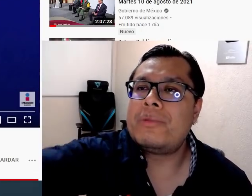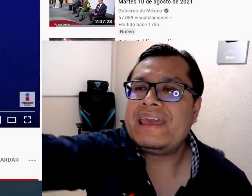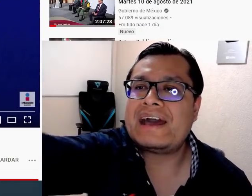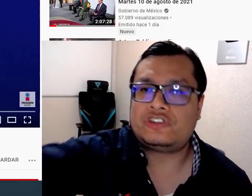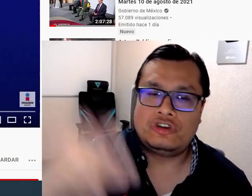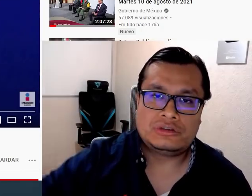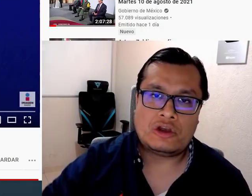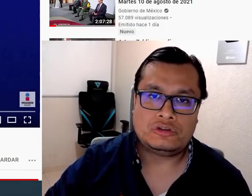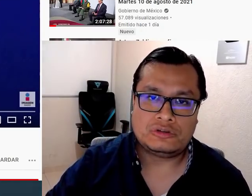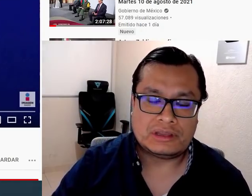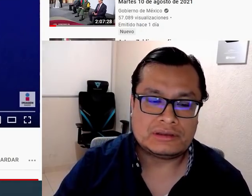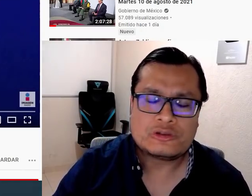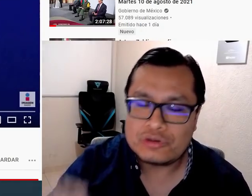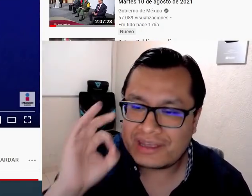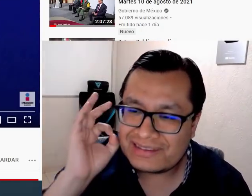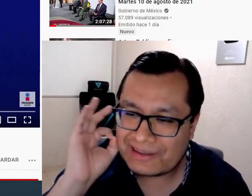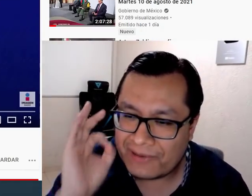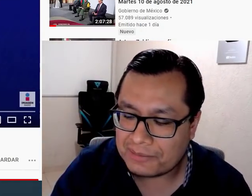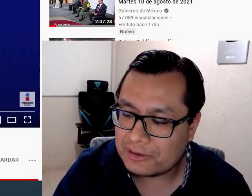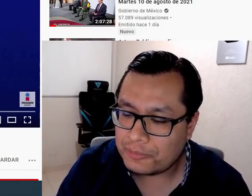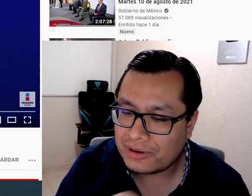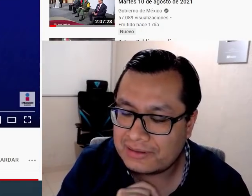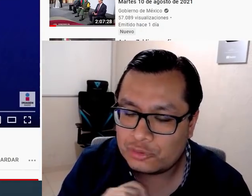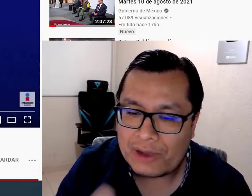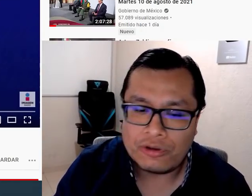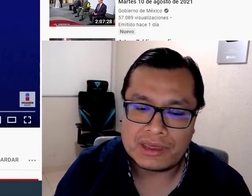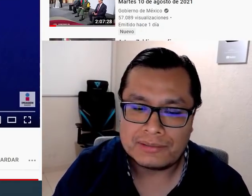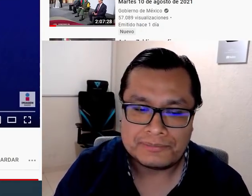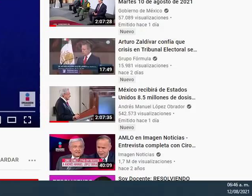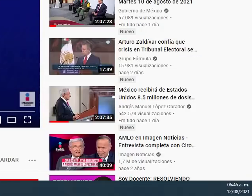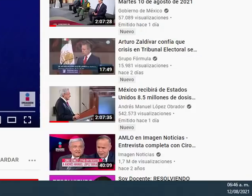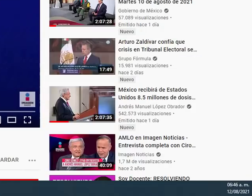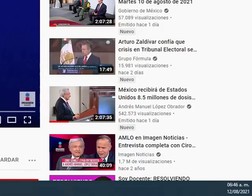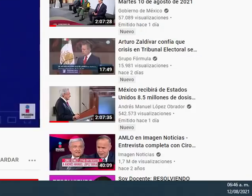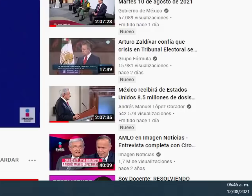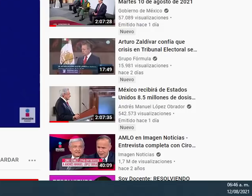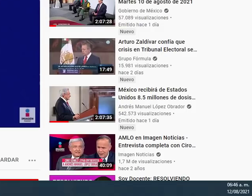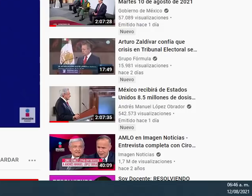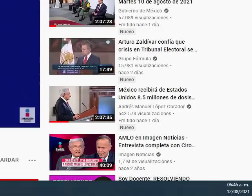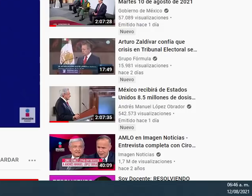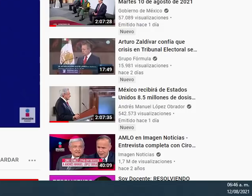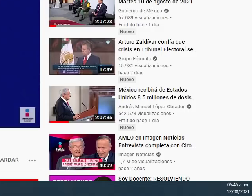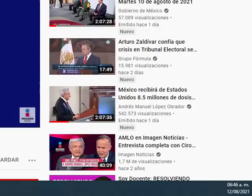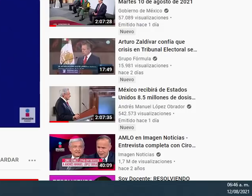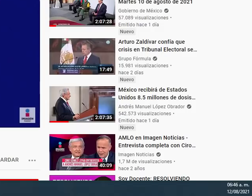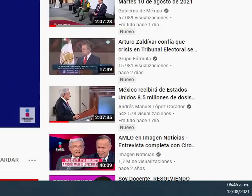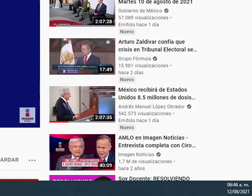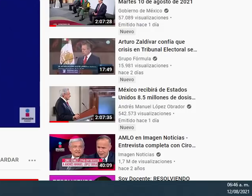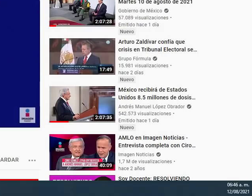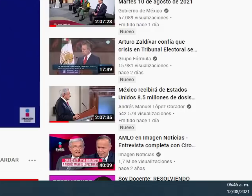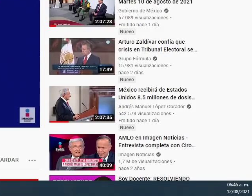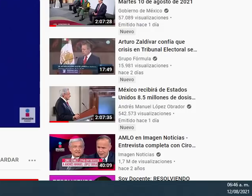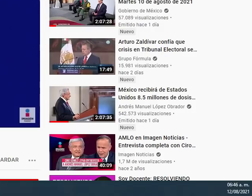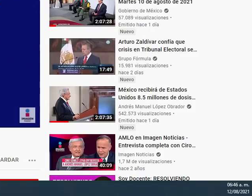nuestra obligación de los docentes. Escuchen este fragmento porque es una joya. Creo que la obligación de los